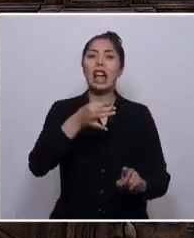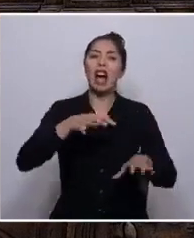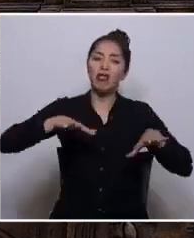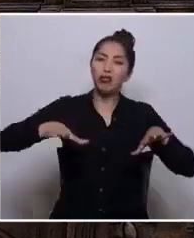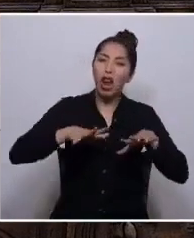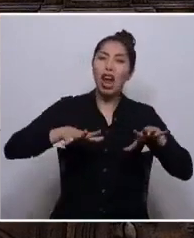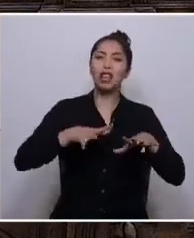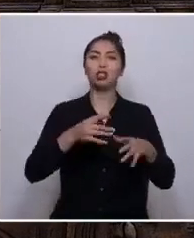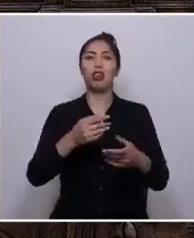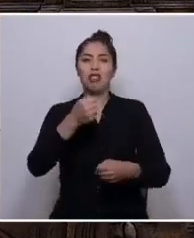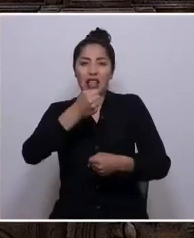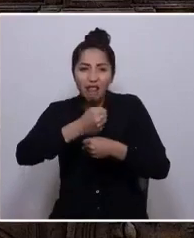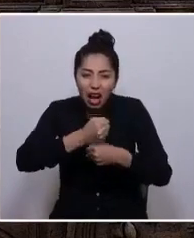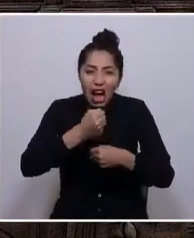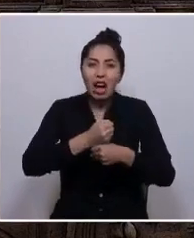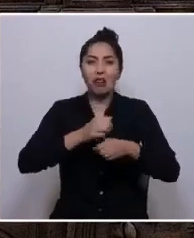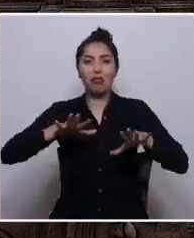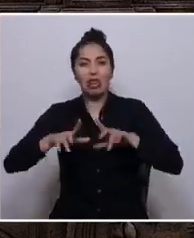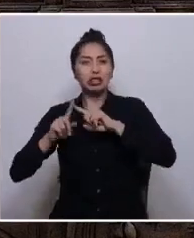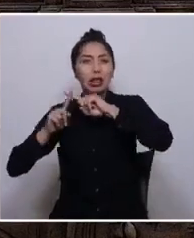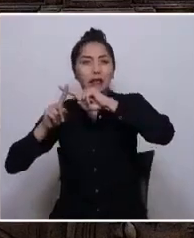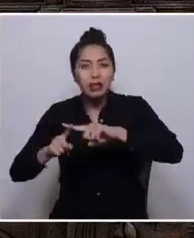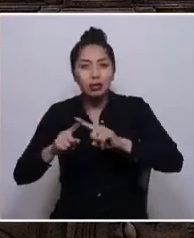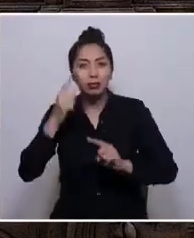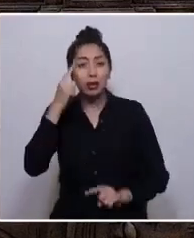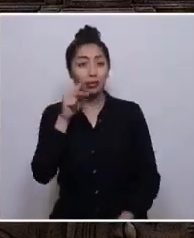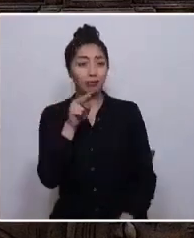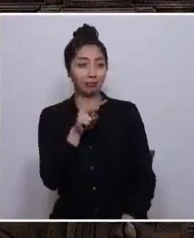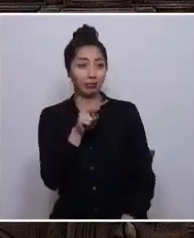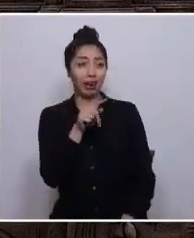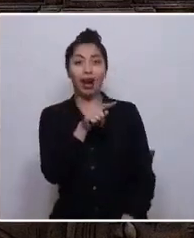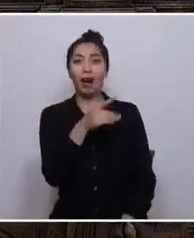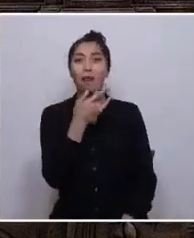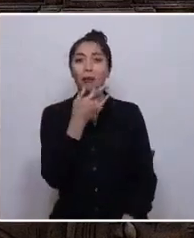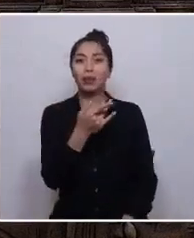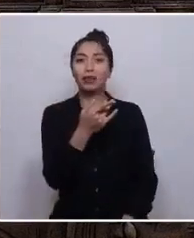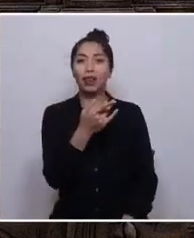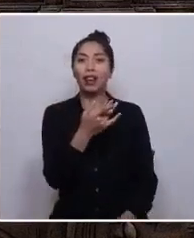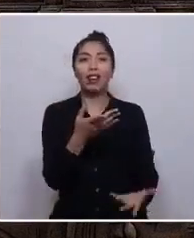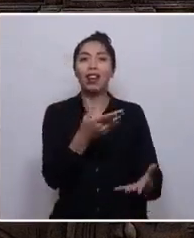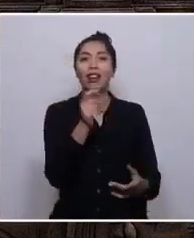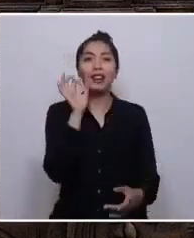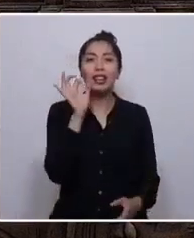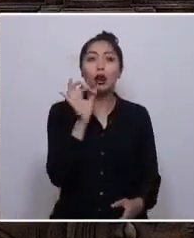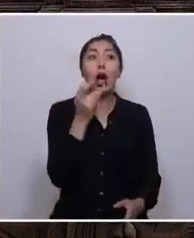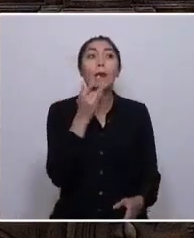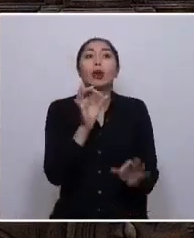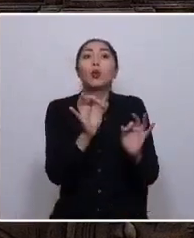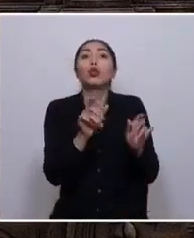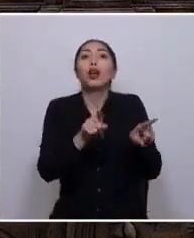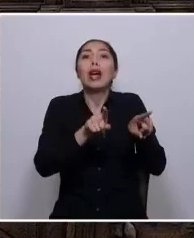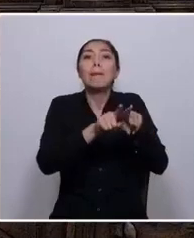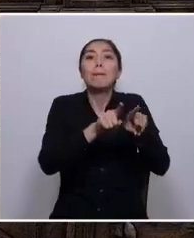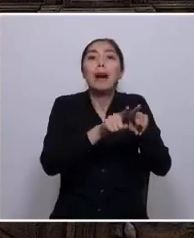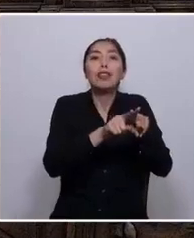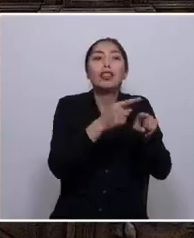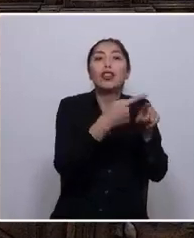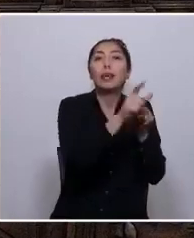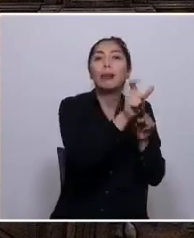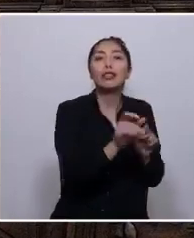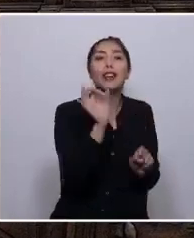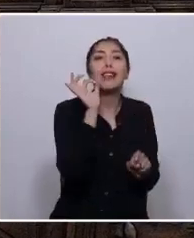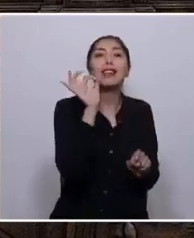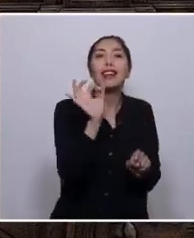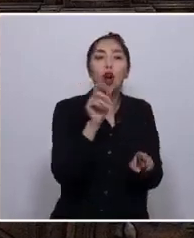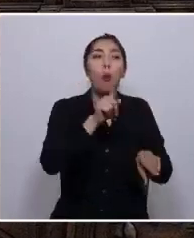sacrificio pero probablemente llegaron ahí por ser hermanos hijo primo de alguien que probablemente nunca han trabajado